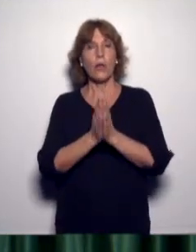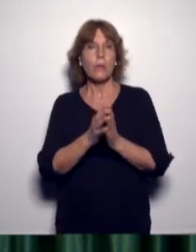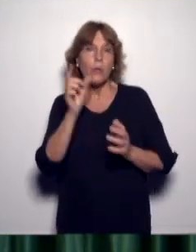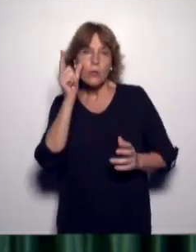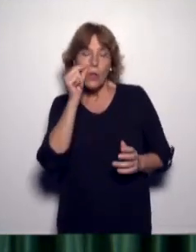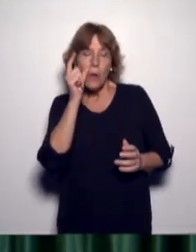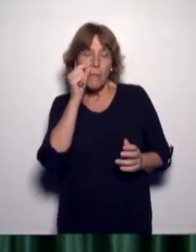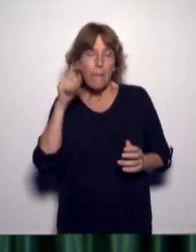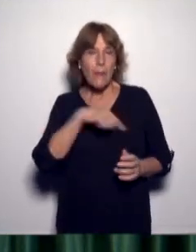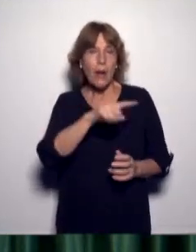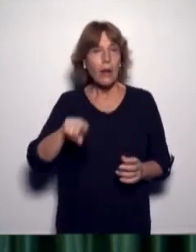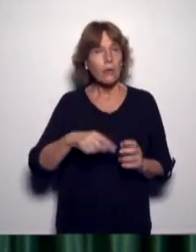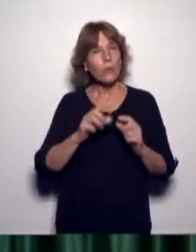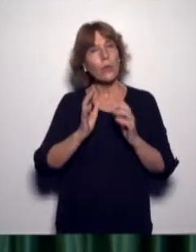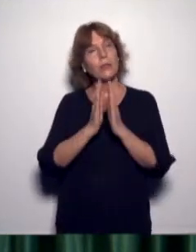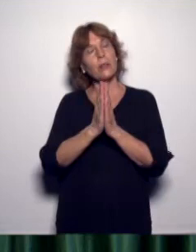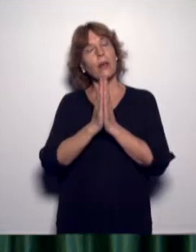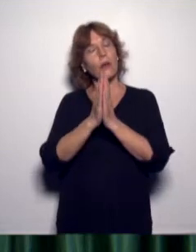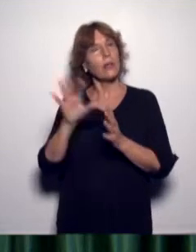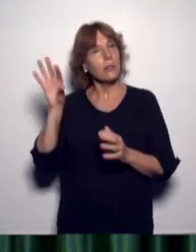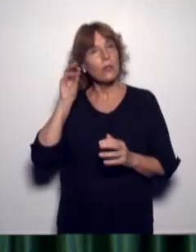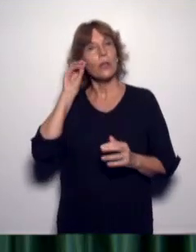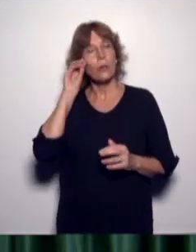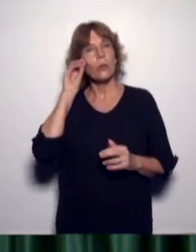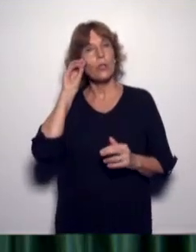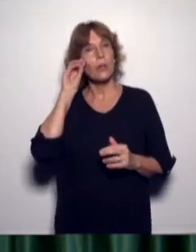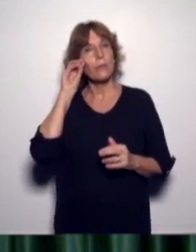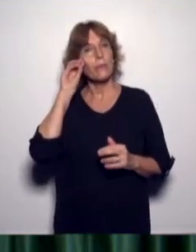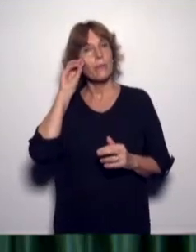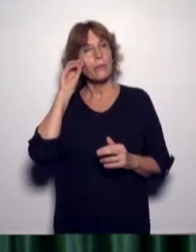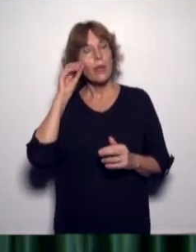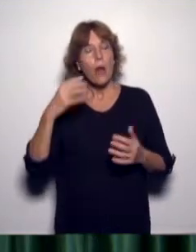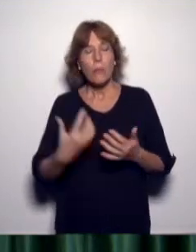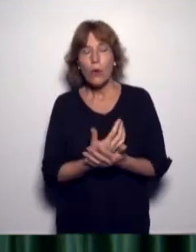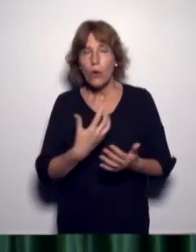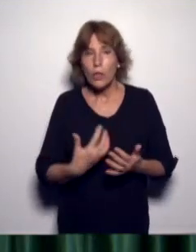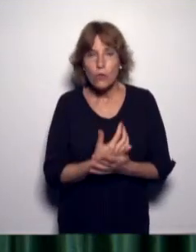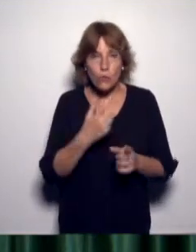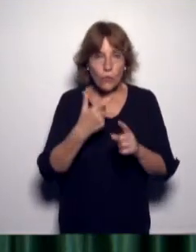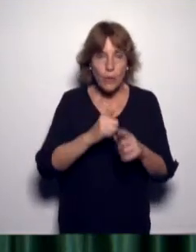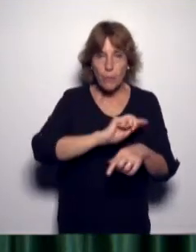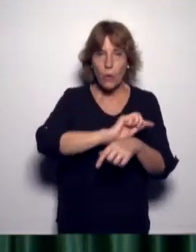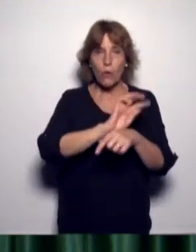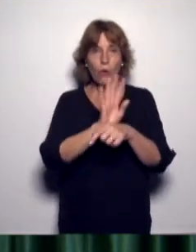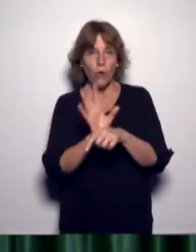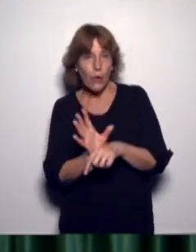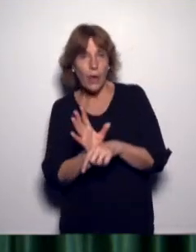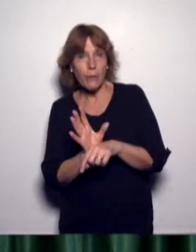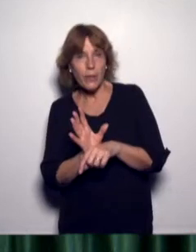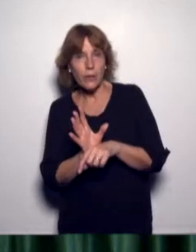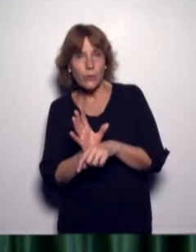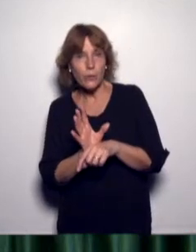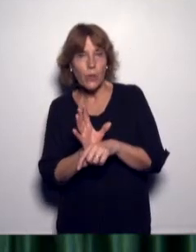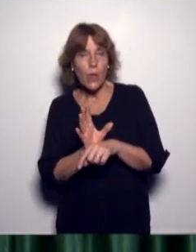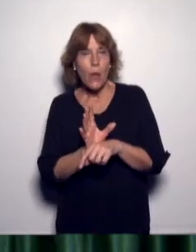Oremos. Padre, escucha nuestra oración. Por los que sufren a causa del coronavirus, para